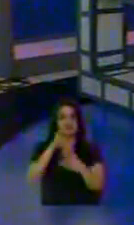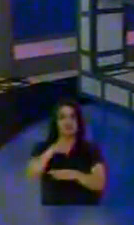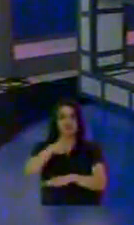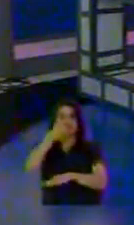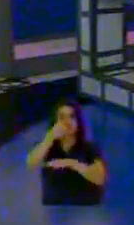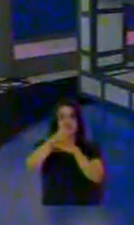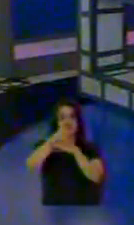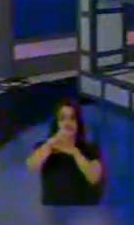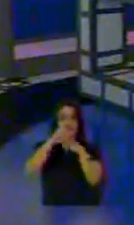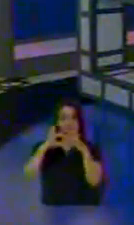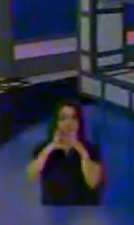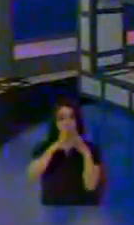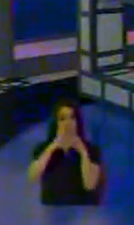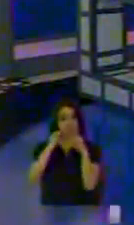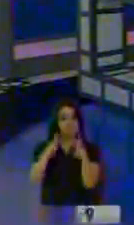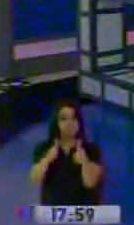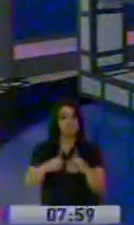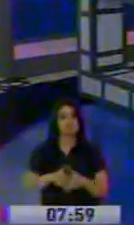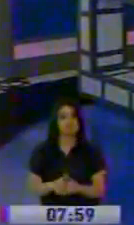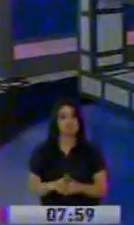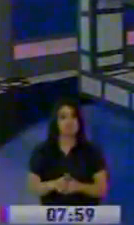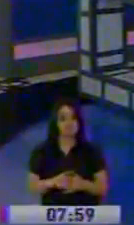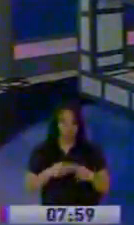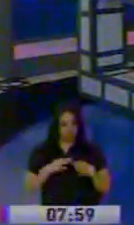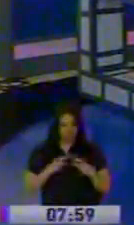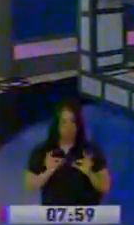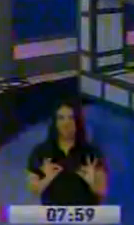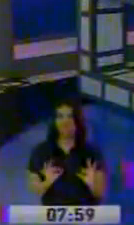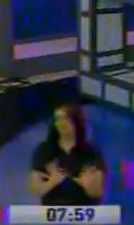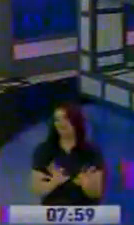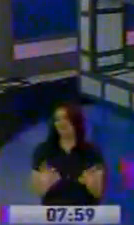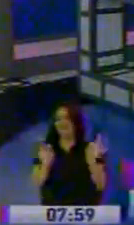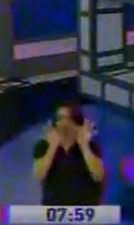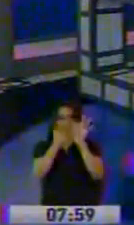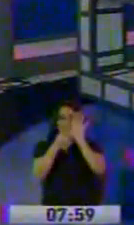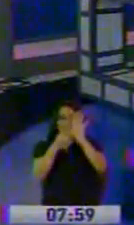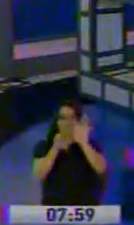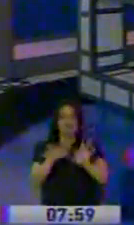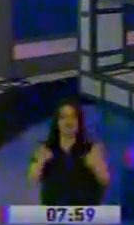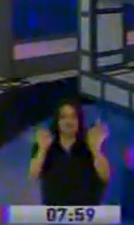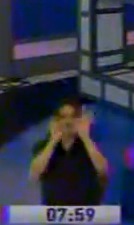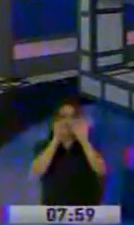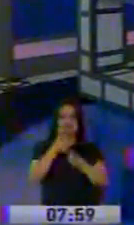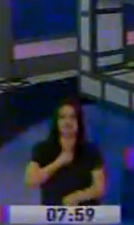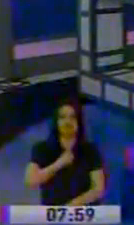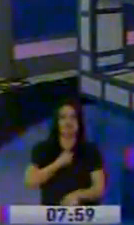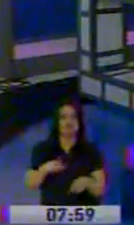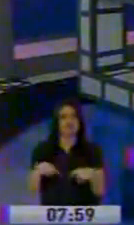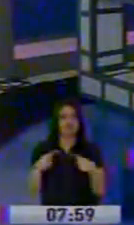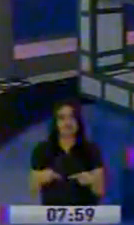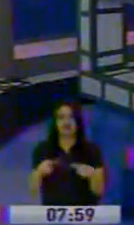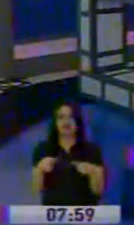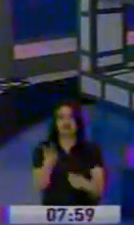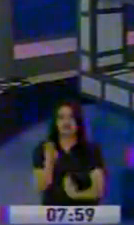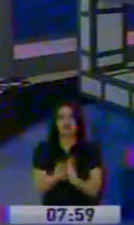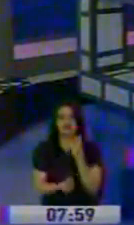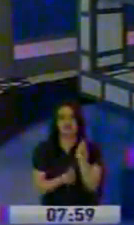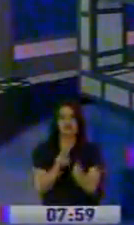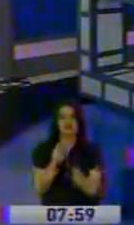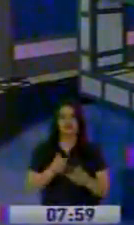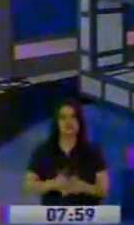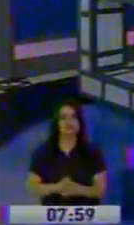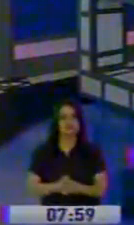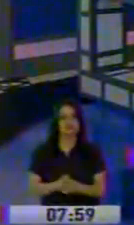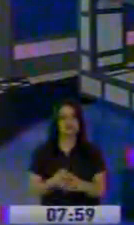autoridades. Y sin duda, mi querida, esto es parte importante siempre de lo que nosotros día a día hacemos, la consecuencia de